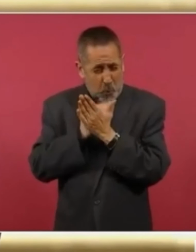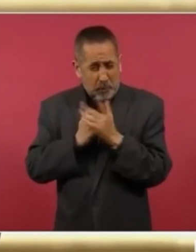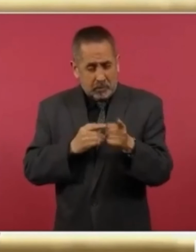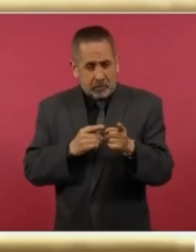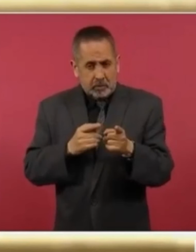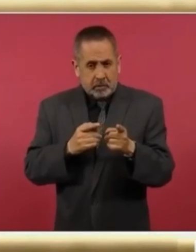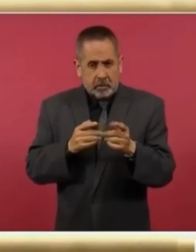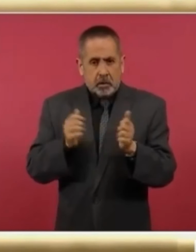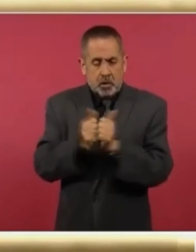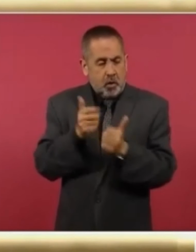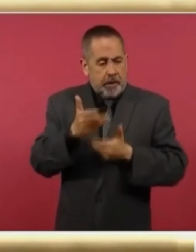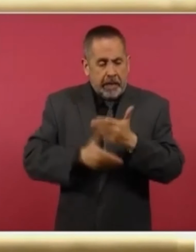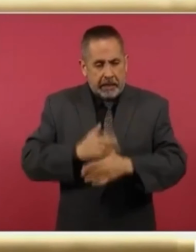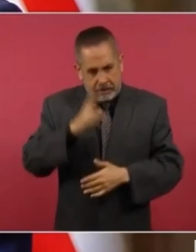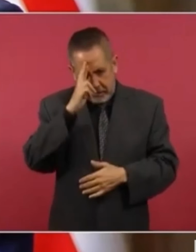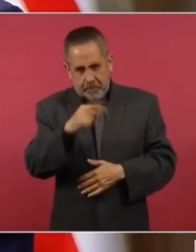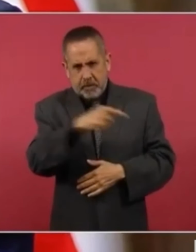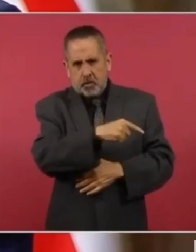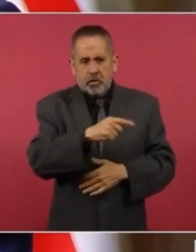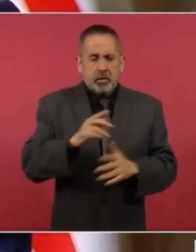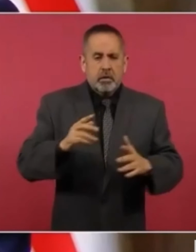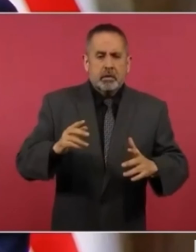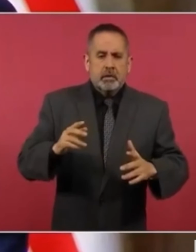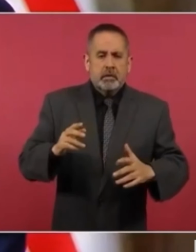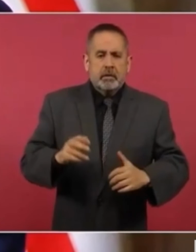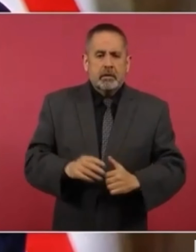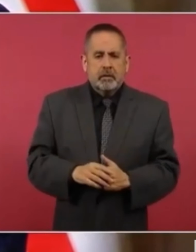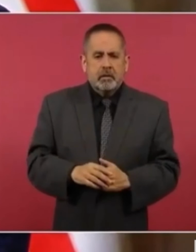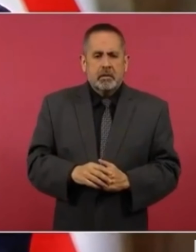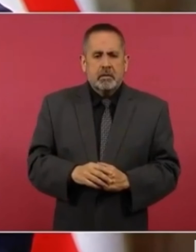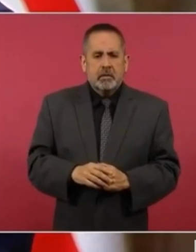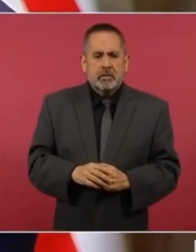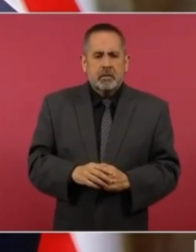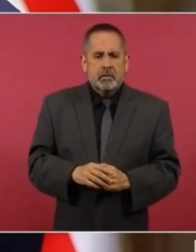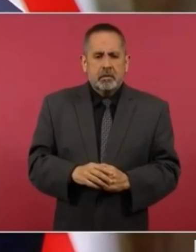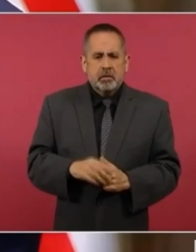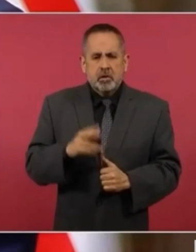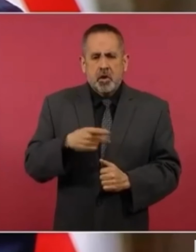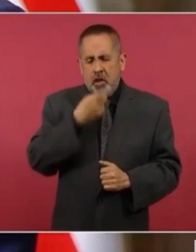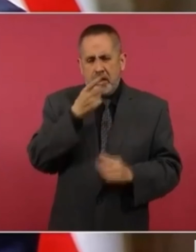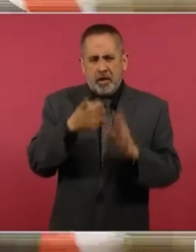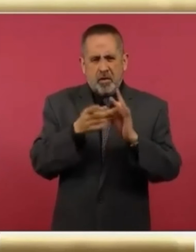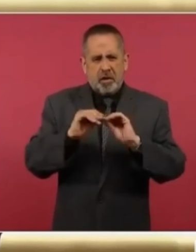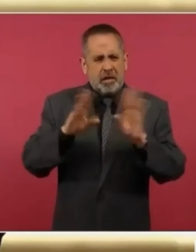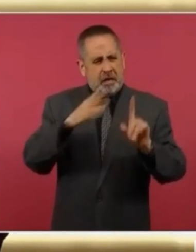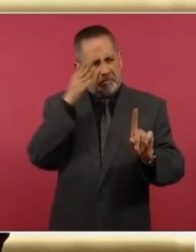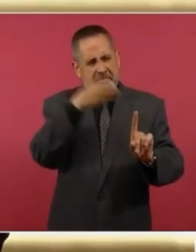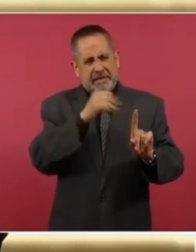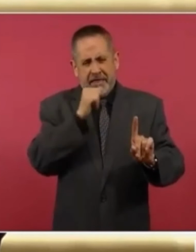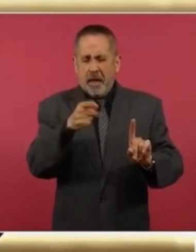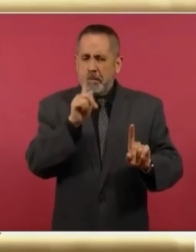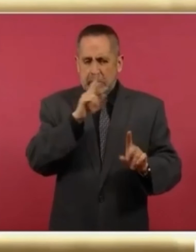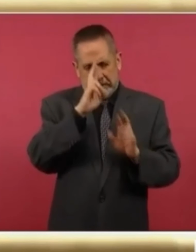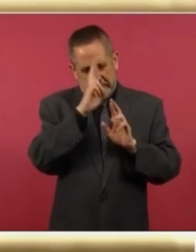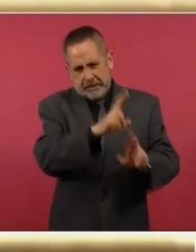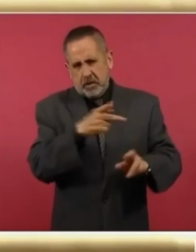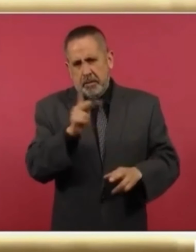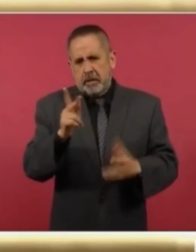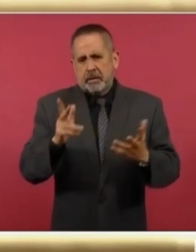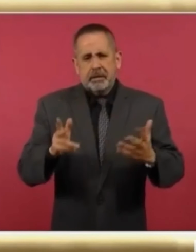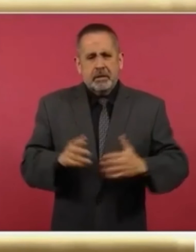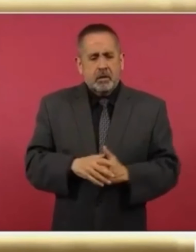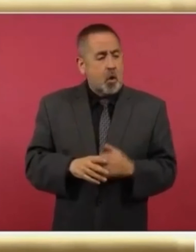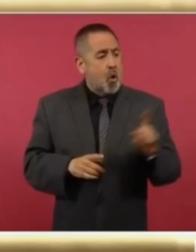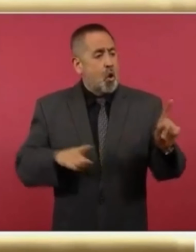por respeto, no lo digo de manera directa, pero